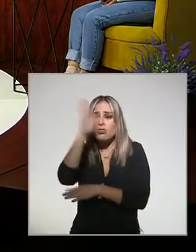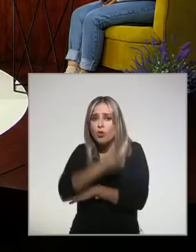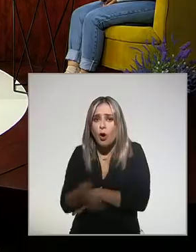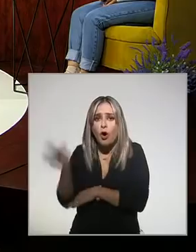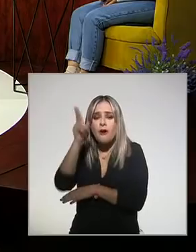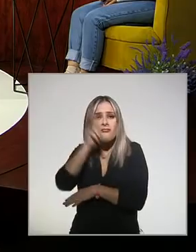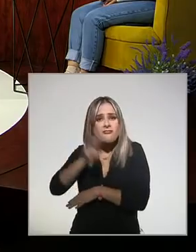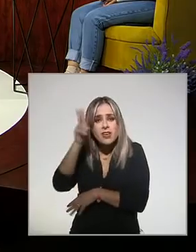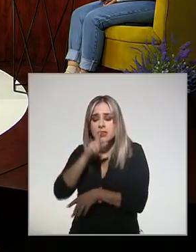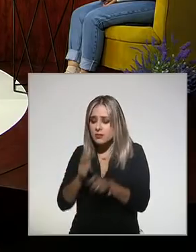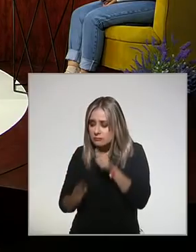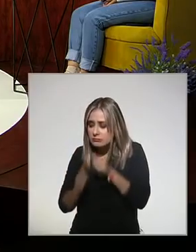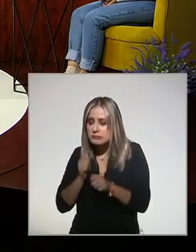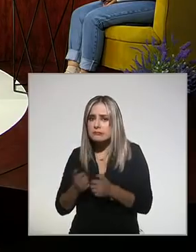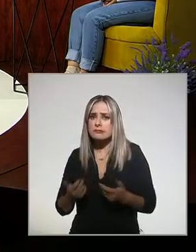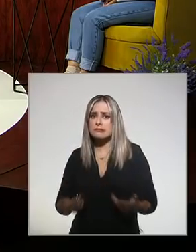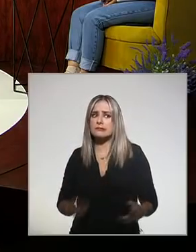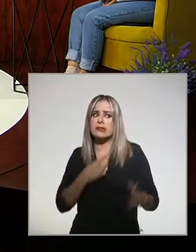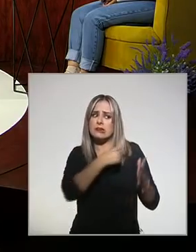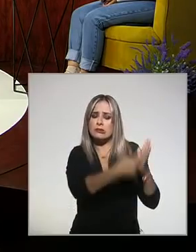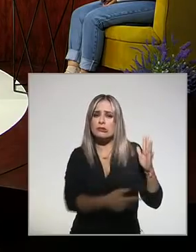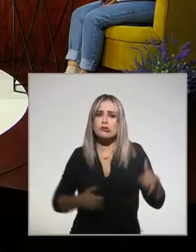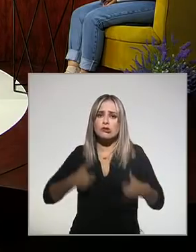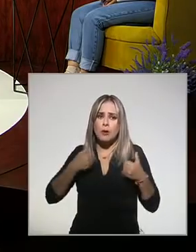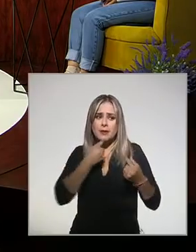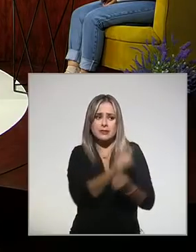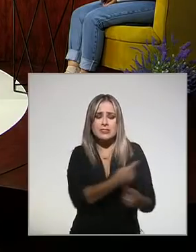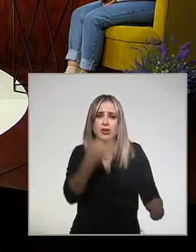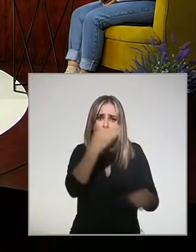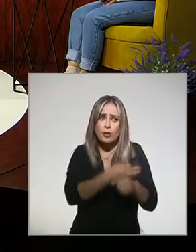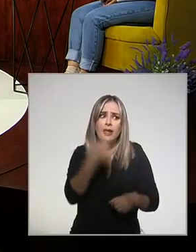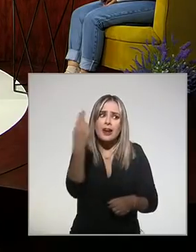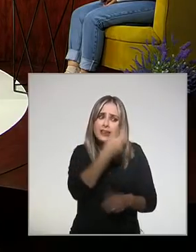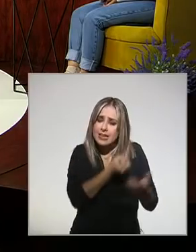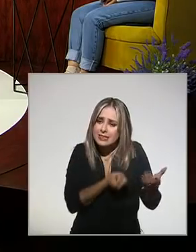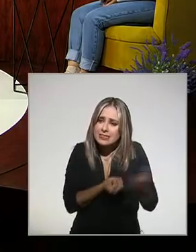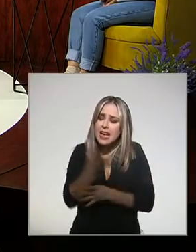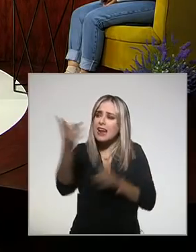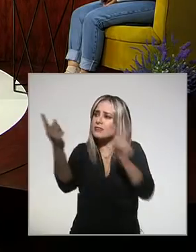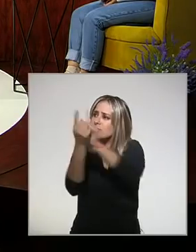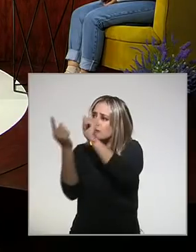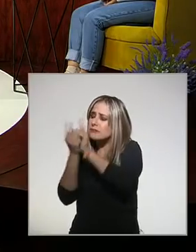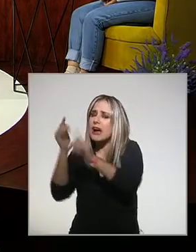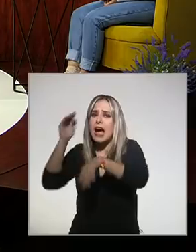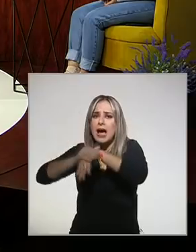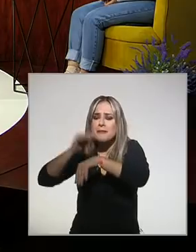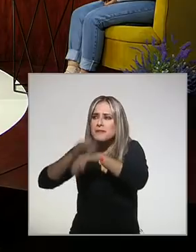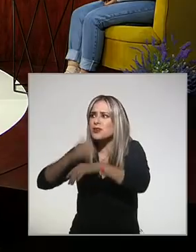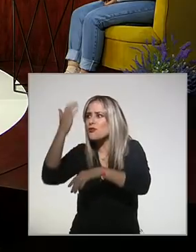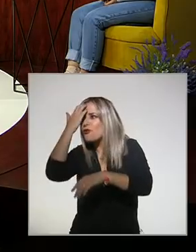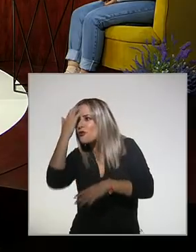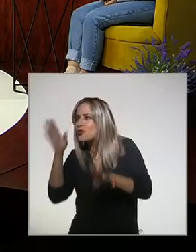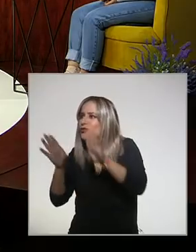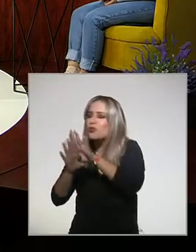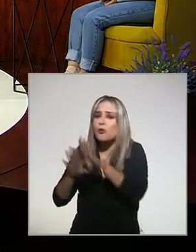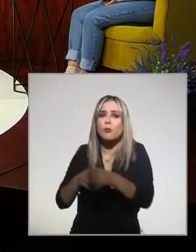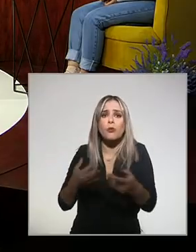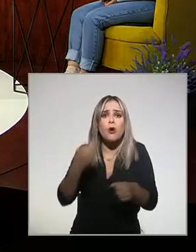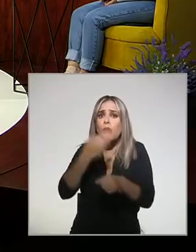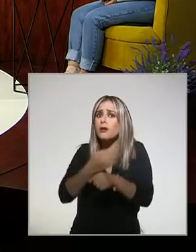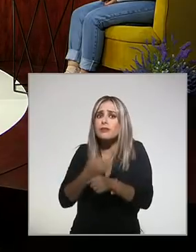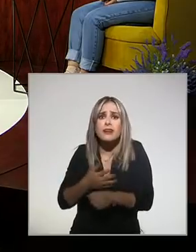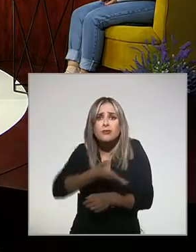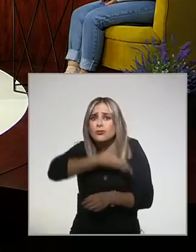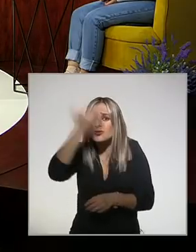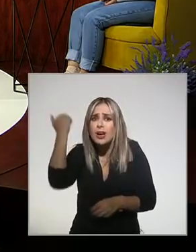generaciones necesitan, porque ya no saben cómo hacer amigos, ya no saben cómo llegar a un lugar y empezar a jugar. Ya muchos ni siquiera